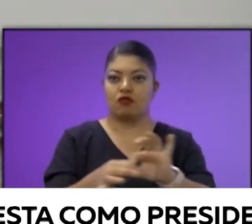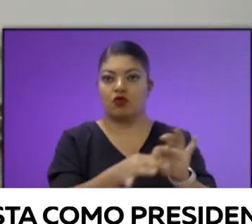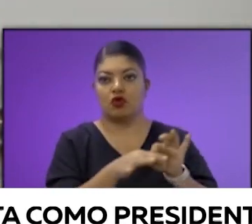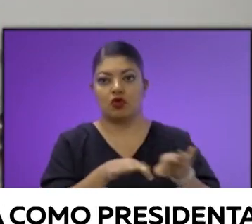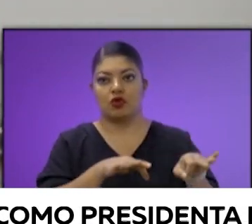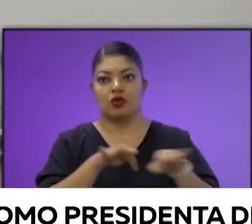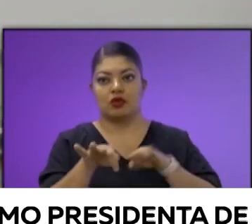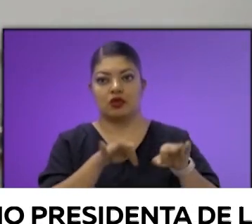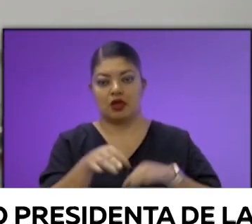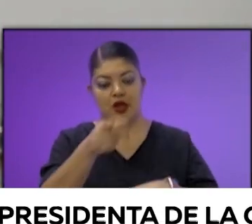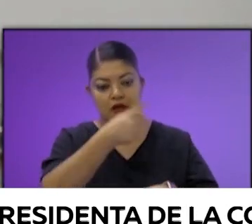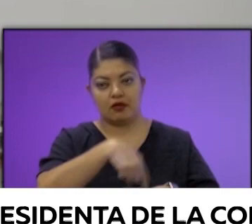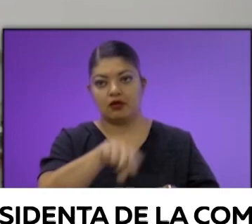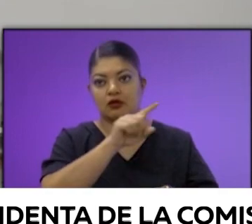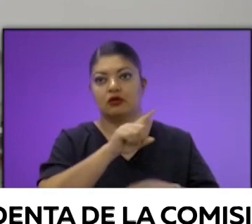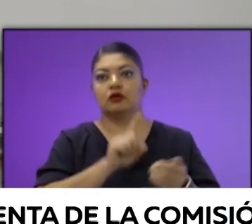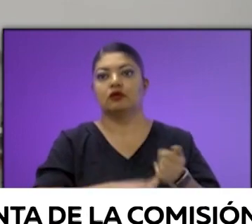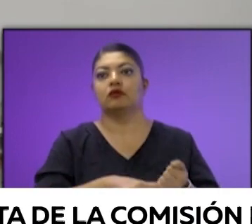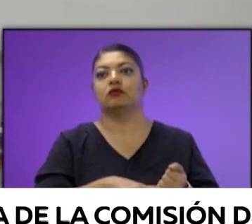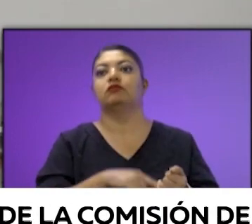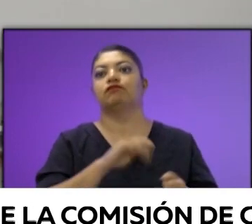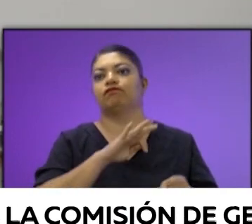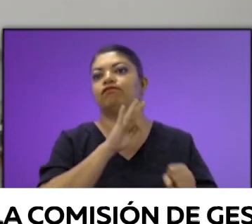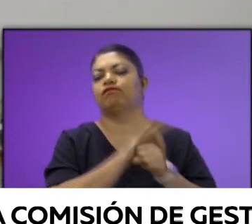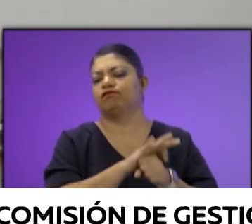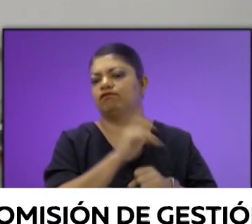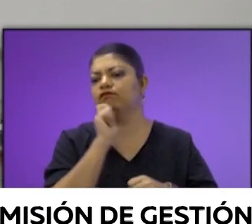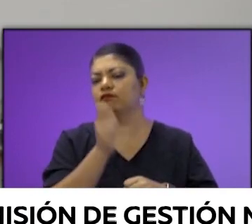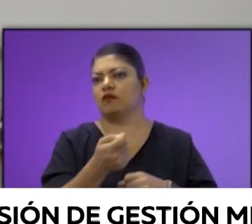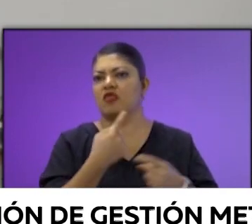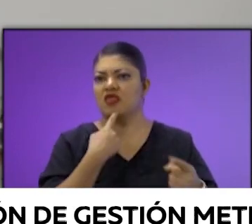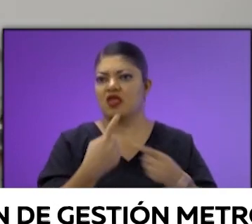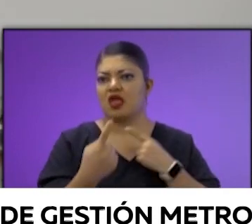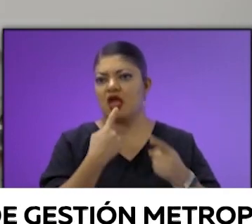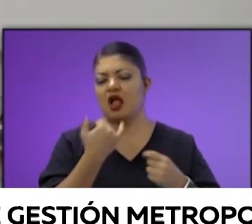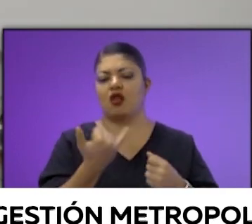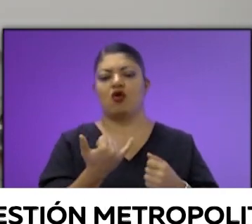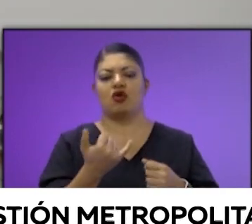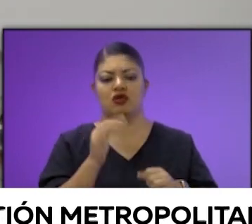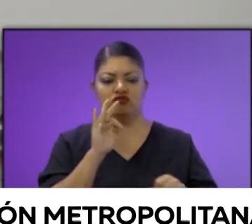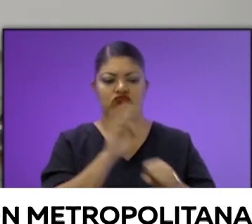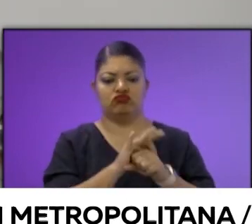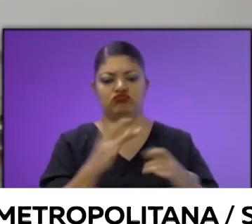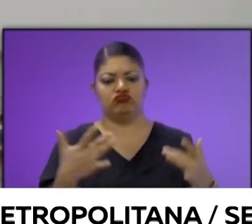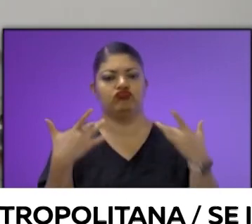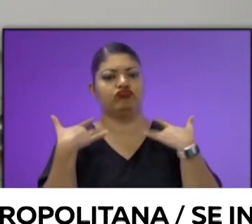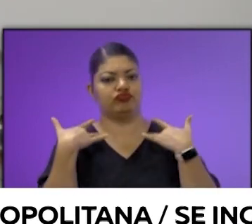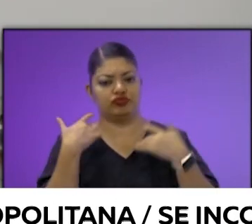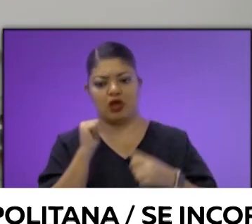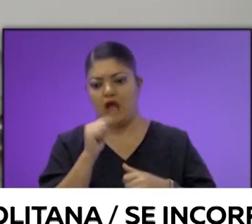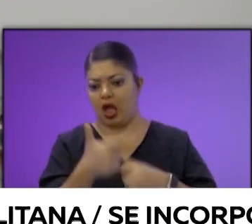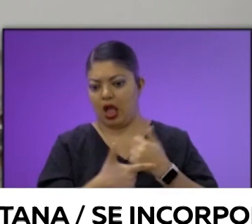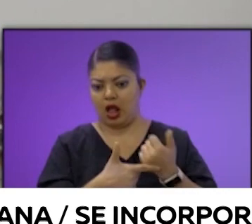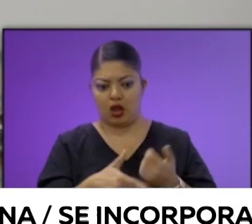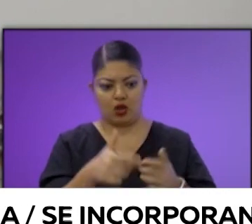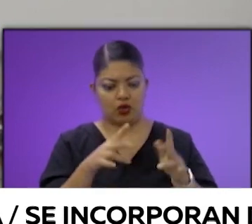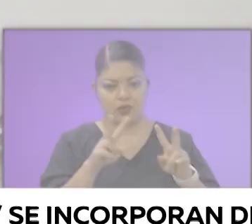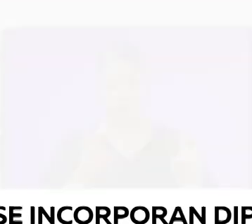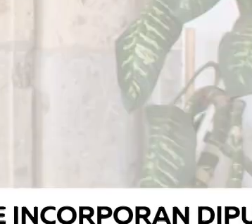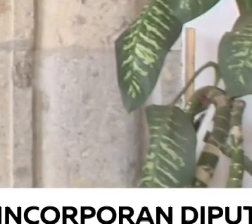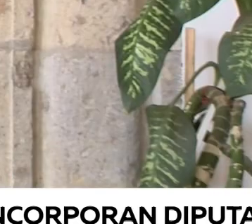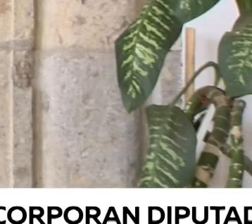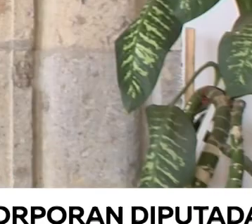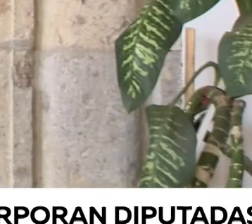cada una de ustedes, favoreciendo el diálogo y garantizando la imparcialidad de los temas que se aborden en esta comisión. Muchas